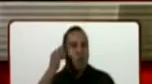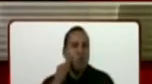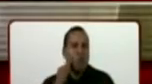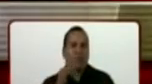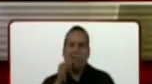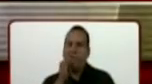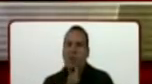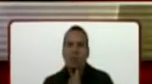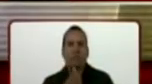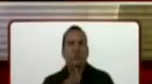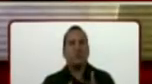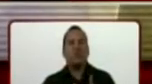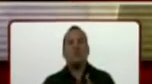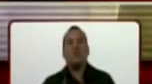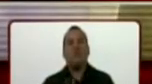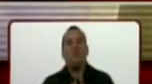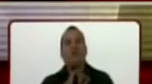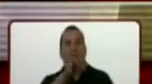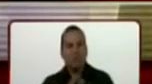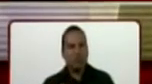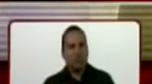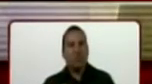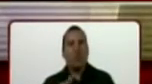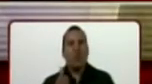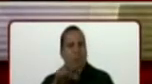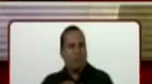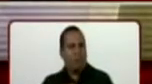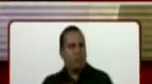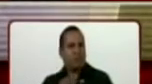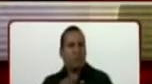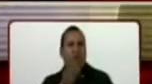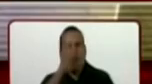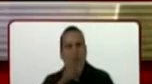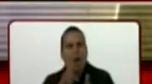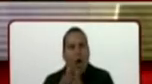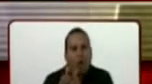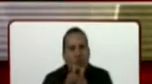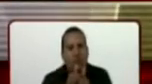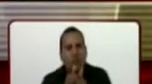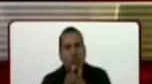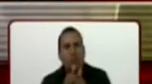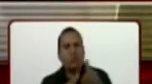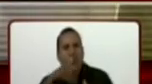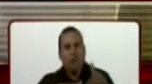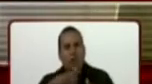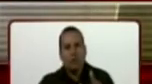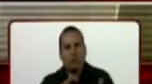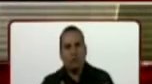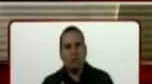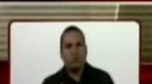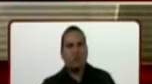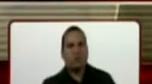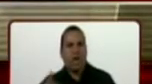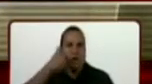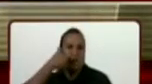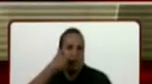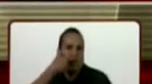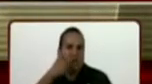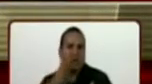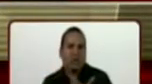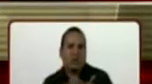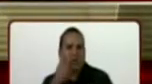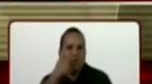voto asistido en el estado Zulia, en donde decían que una persona estaba acompañando a otra que estaba utilizando celulares dentro del centro